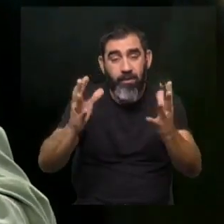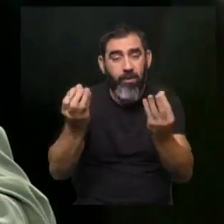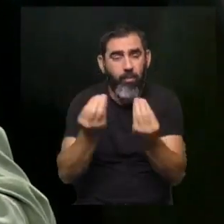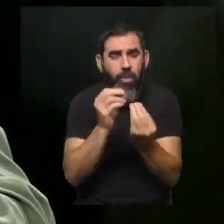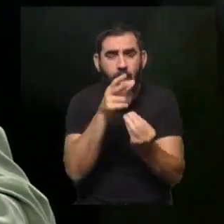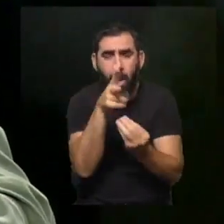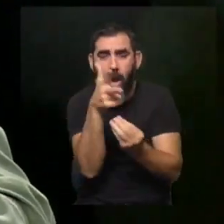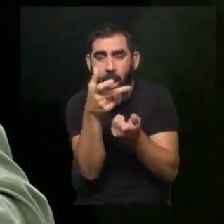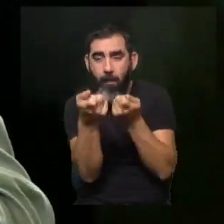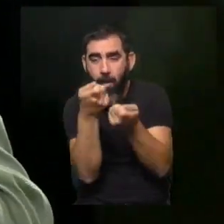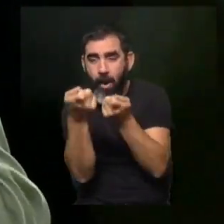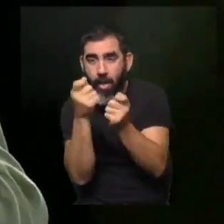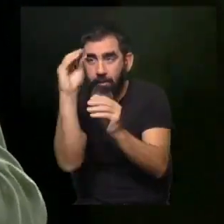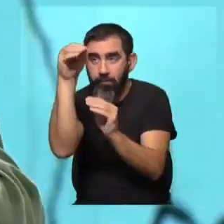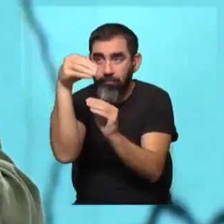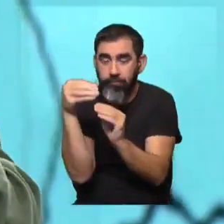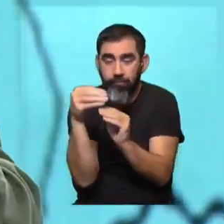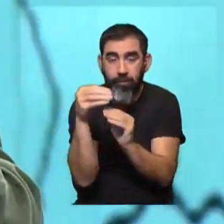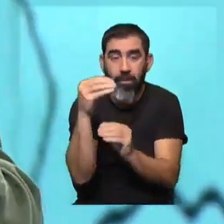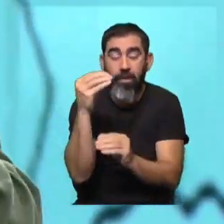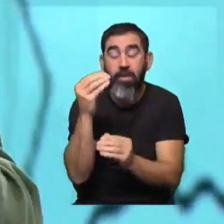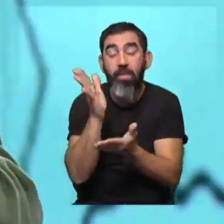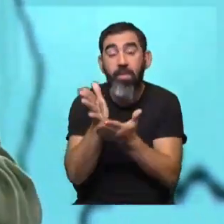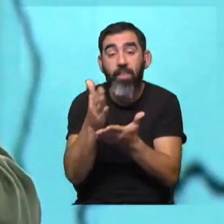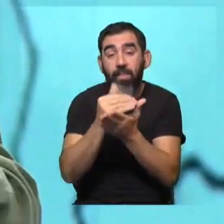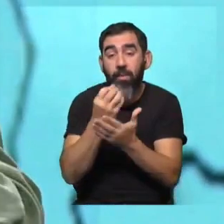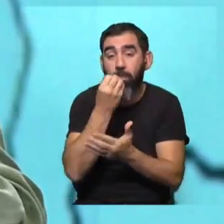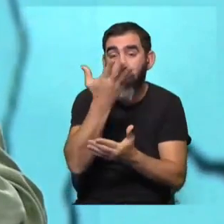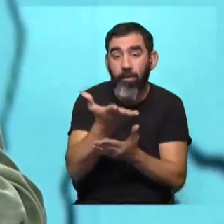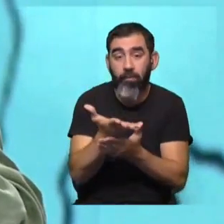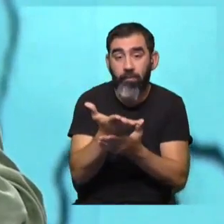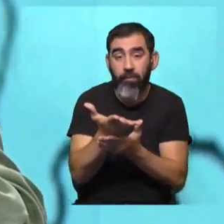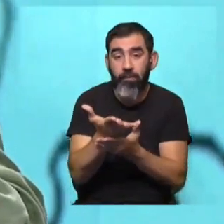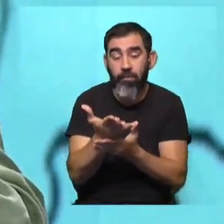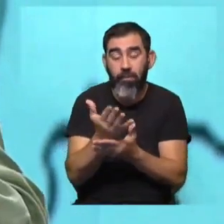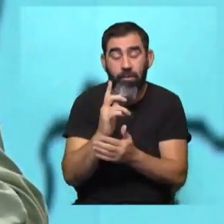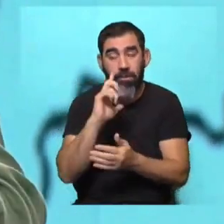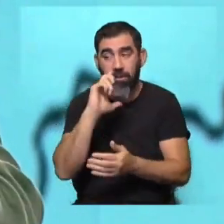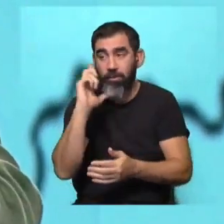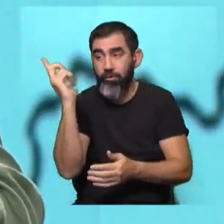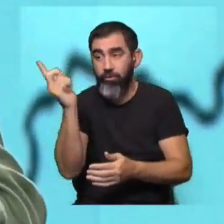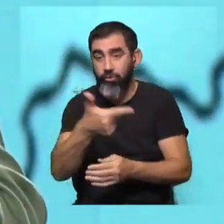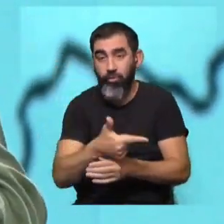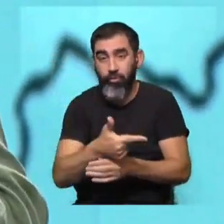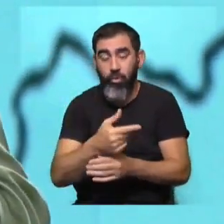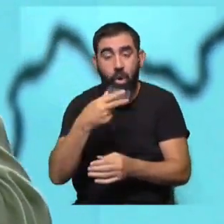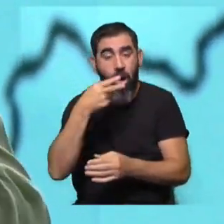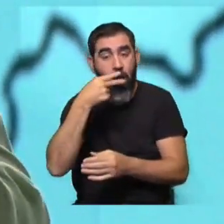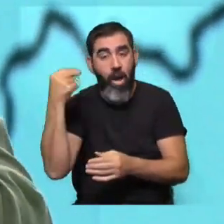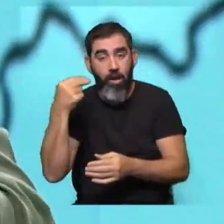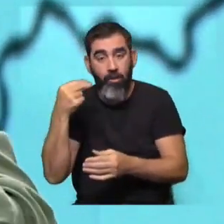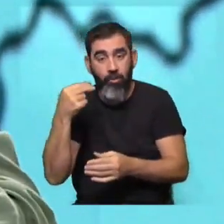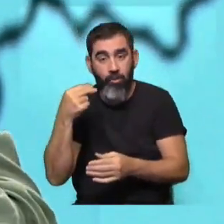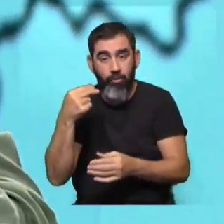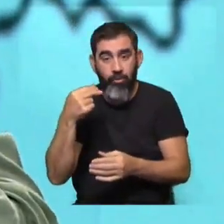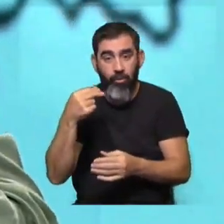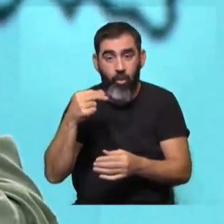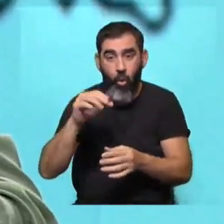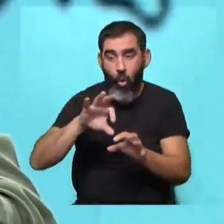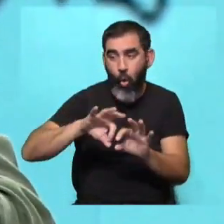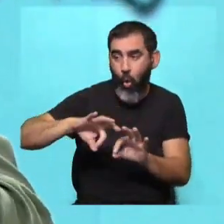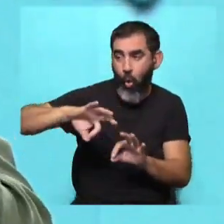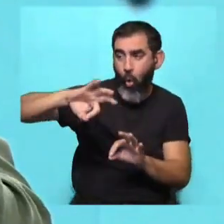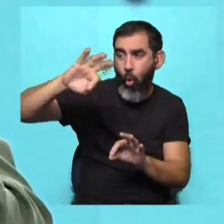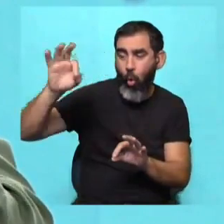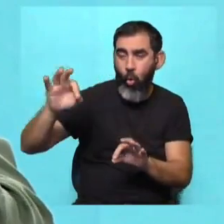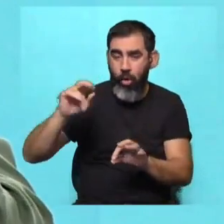cámaras colocadas, y en el departamento de Flores, completamente inesperado, aparece un gato con ocelos y cola ancha. Claro, Y